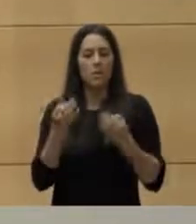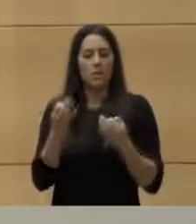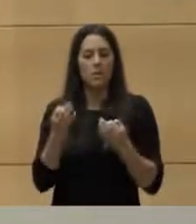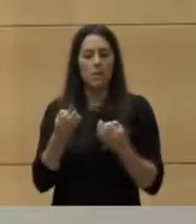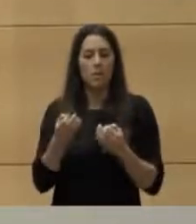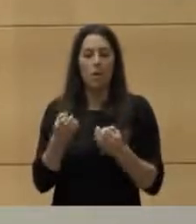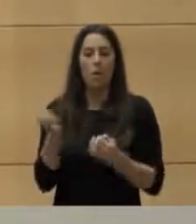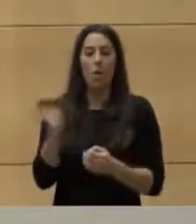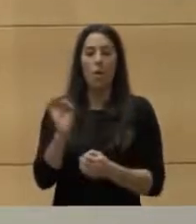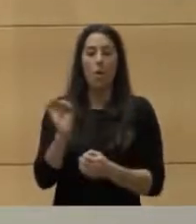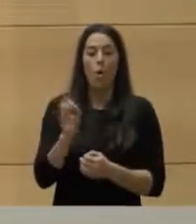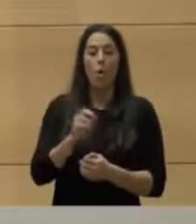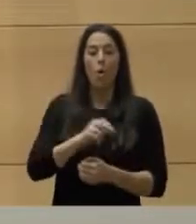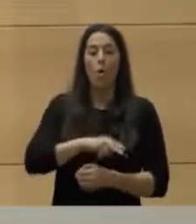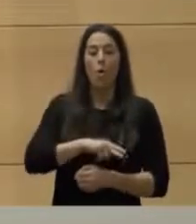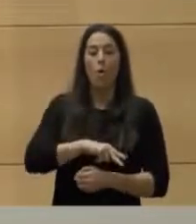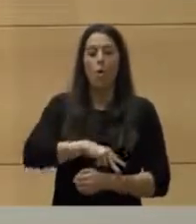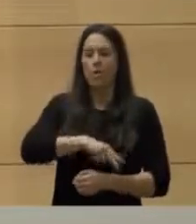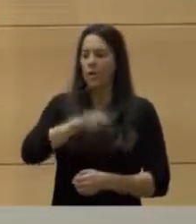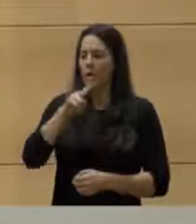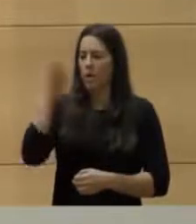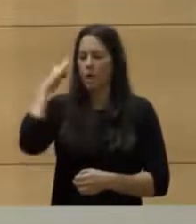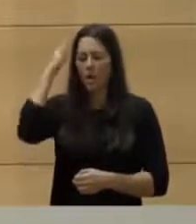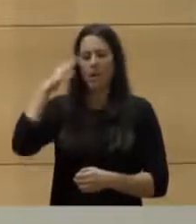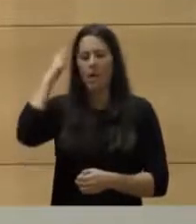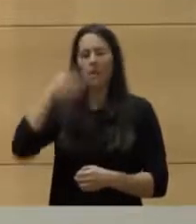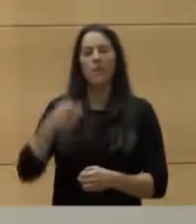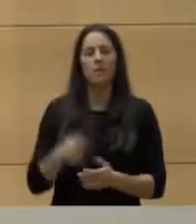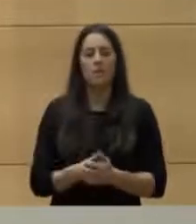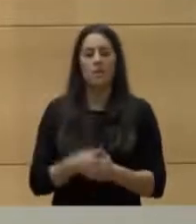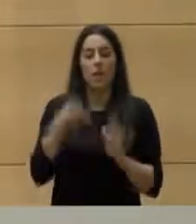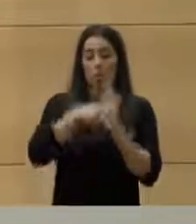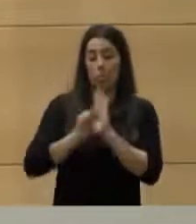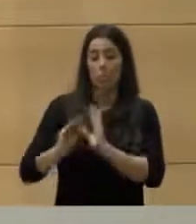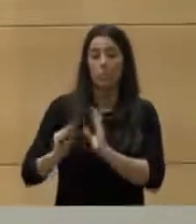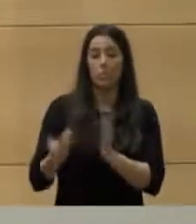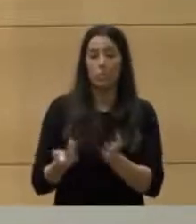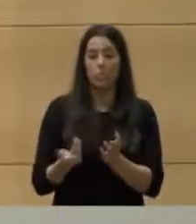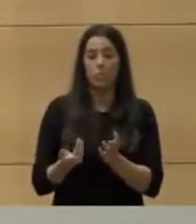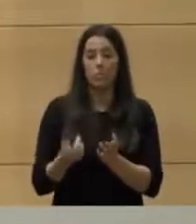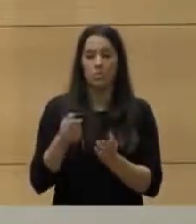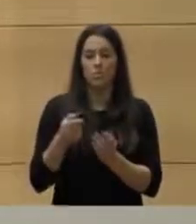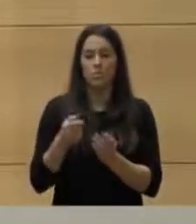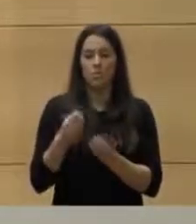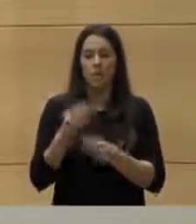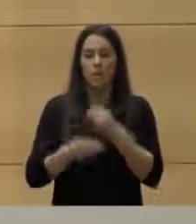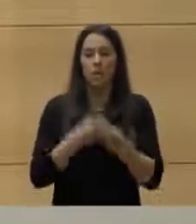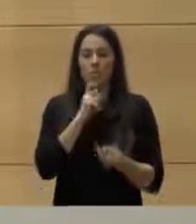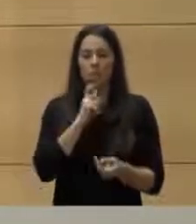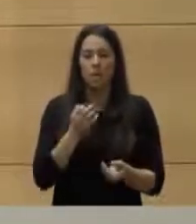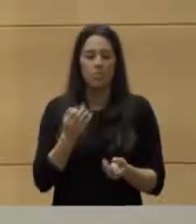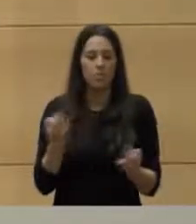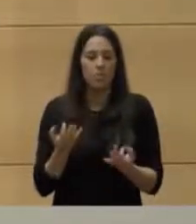y su régimen foral. ¿Cómo afrontamos eso? Y nos encontramos todavía con el problema mayor.